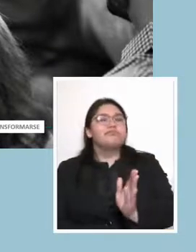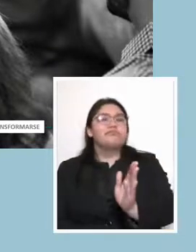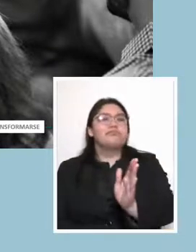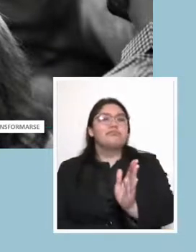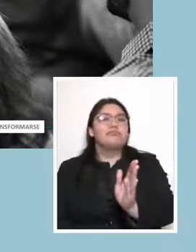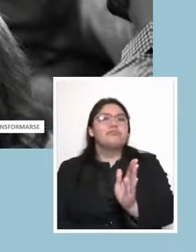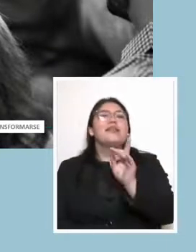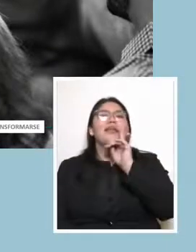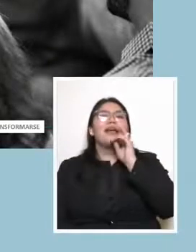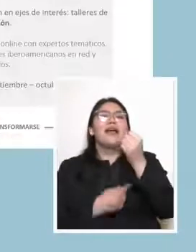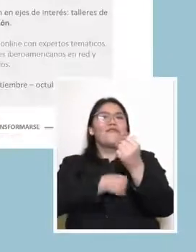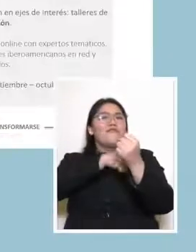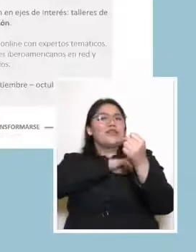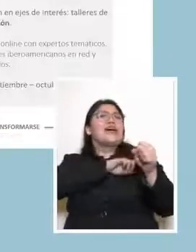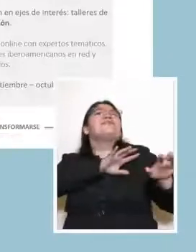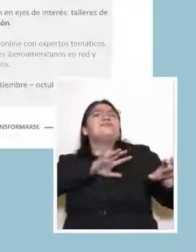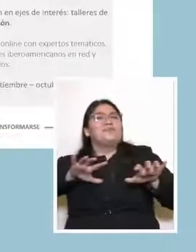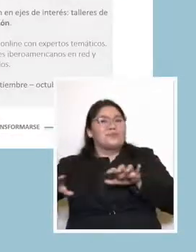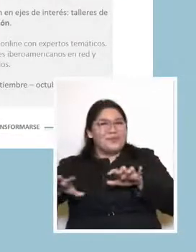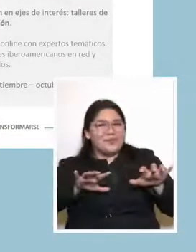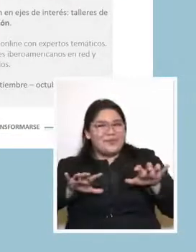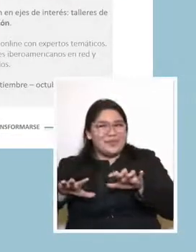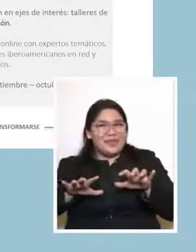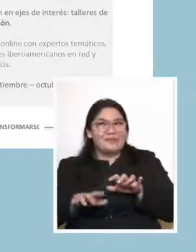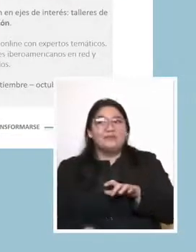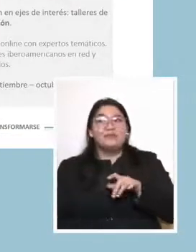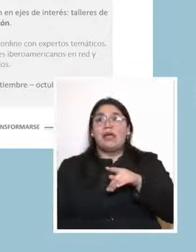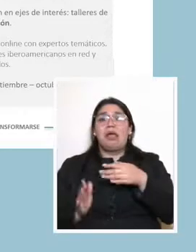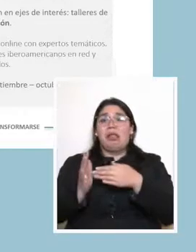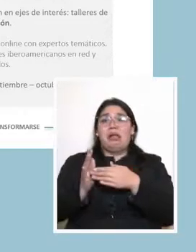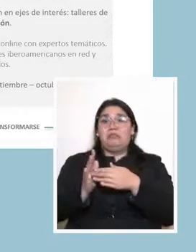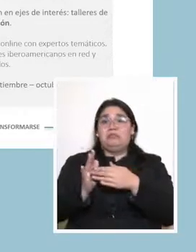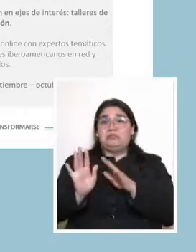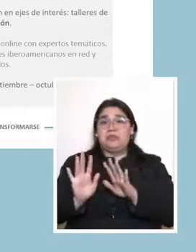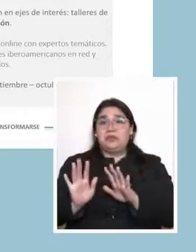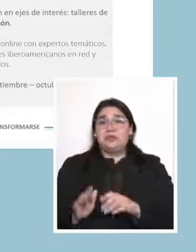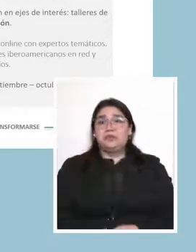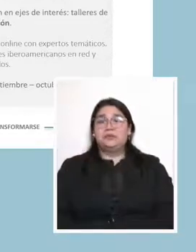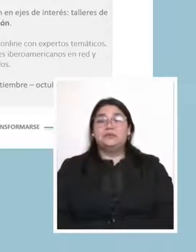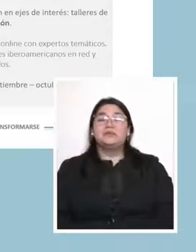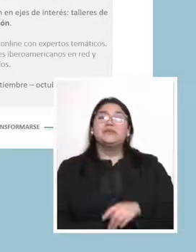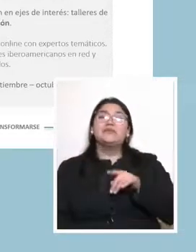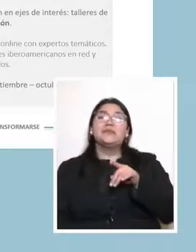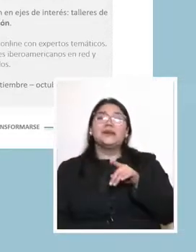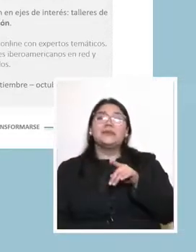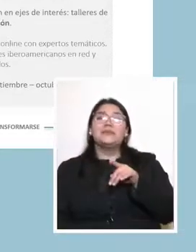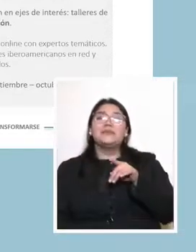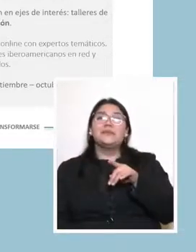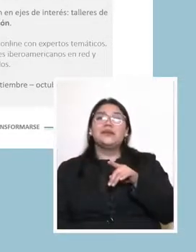esta fuerza de movimiento. No me voy a detener acá, pero finalmente tenía que ver con un...